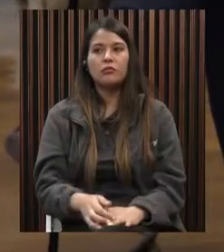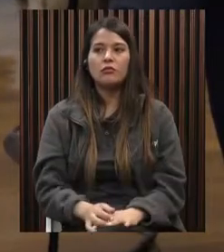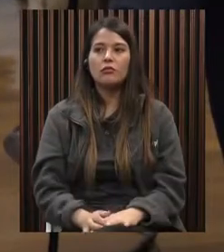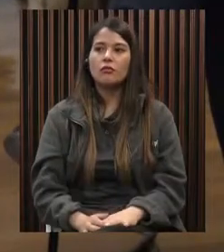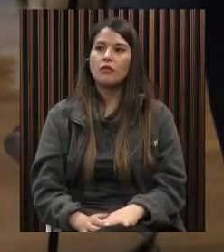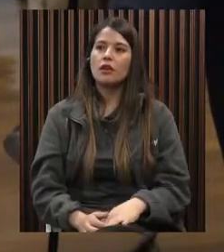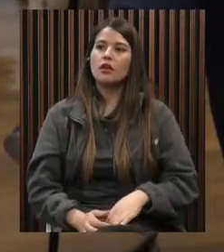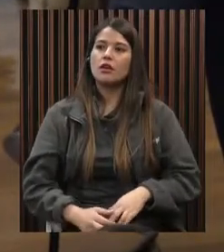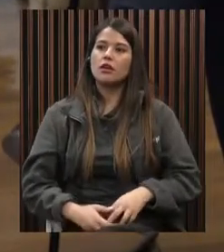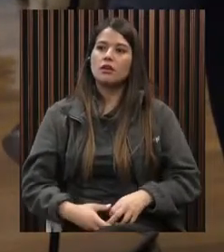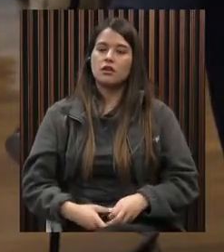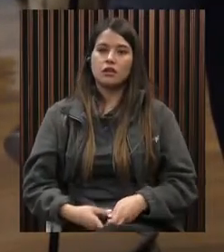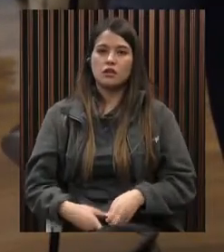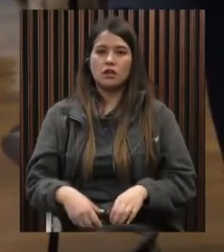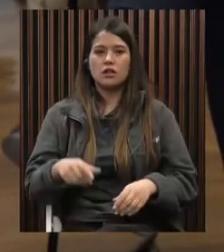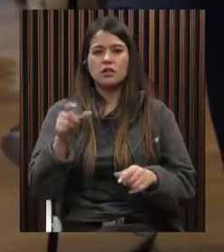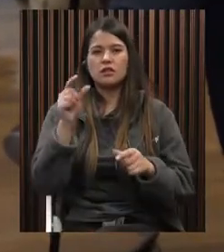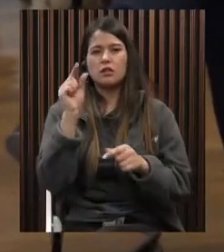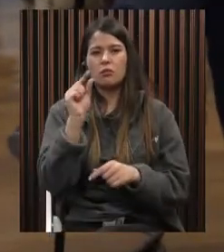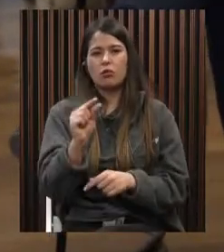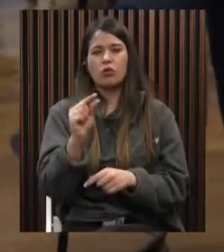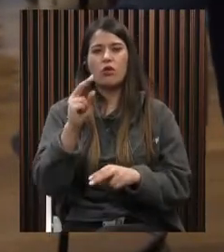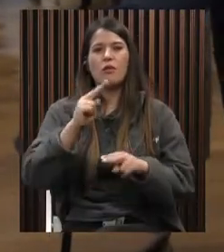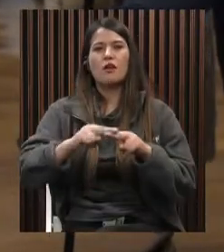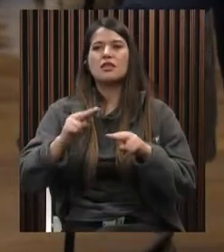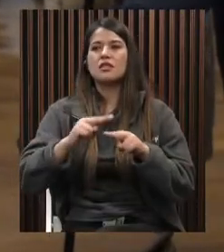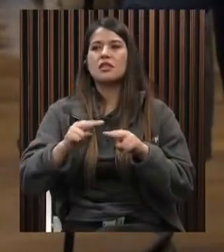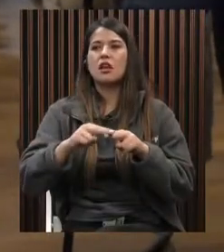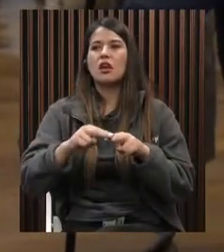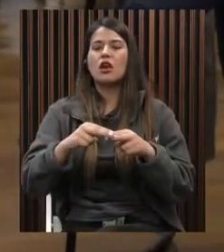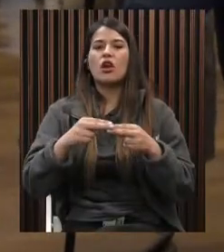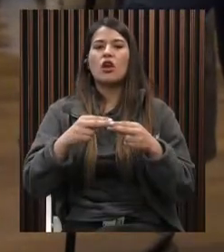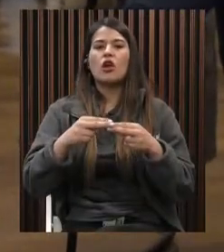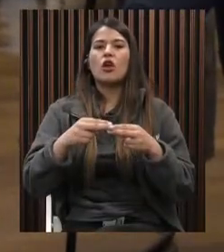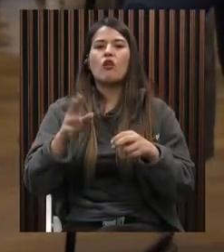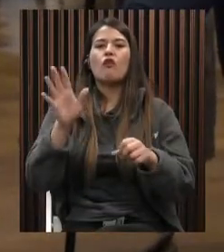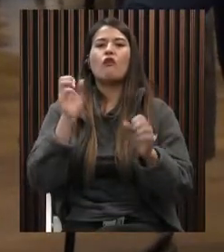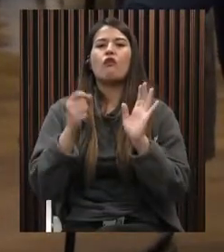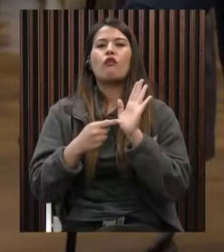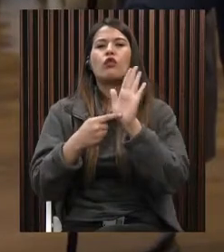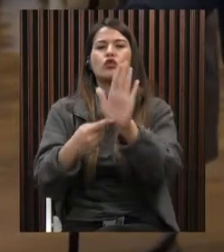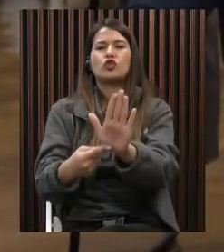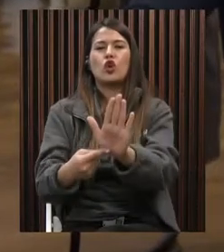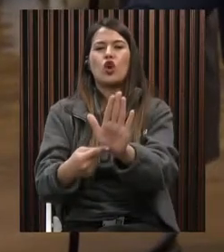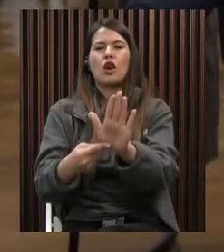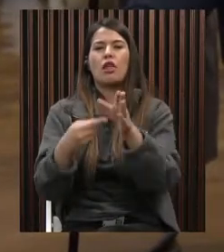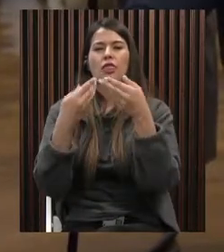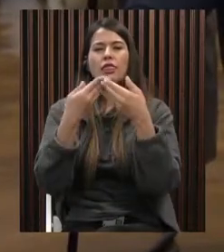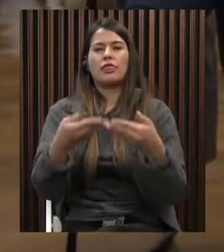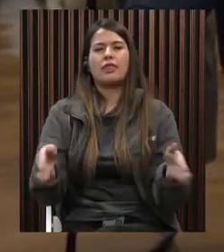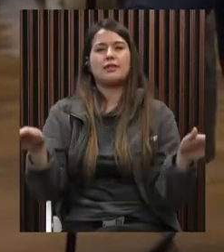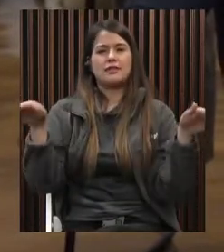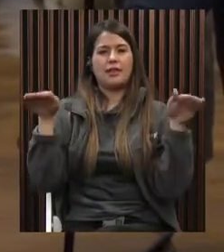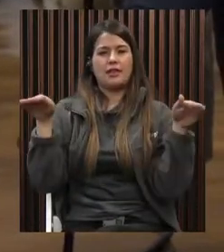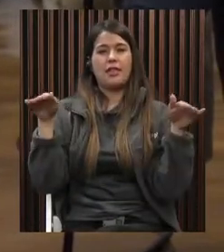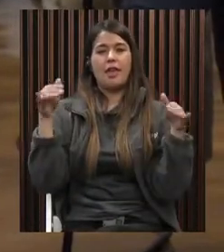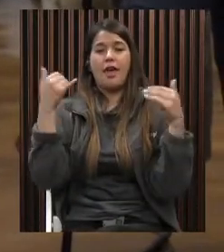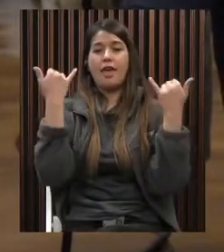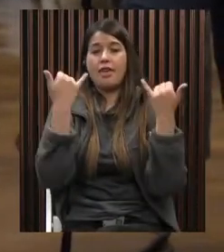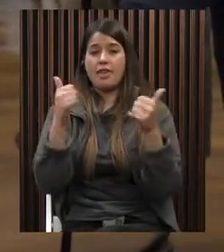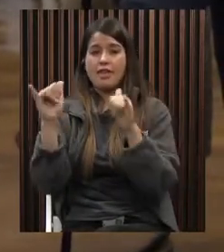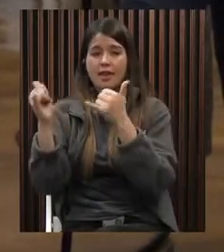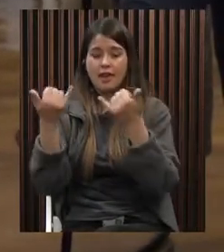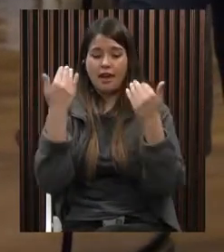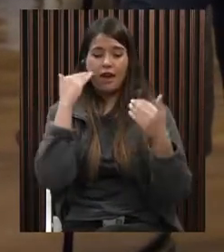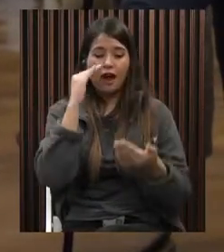Hace muy poco nosotros íbamos a hacer una función distendida en otro lugar y el jardín infantil que era para